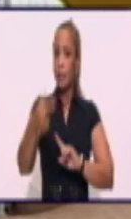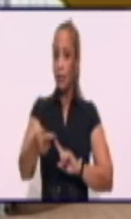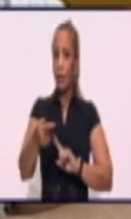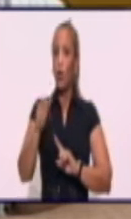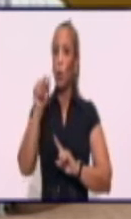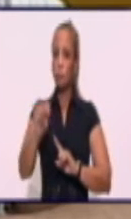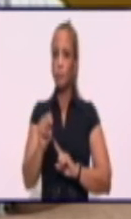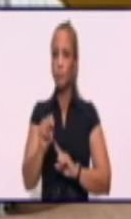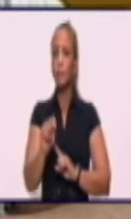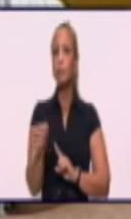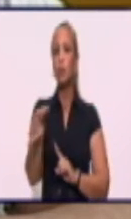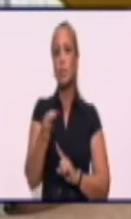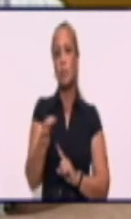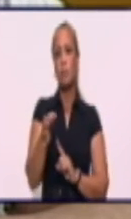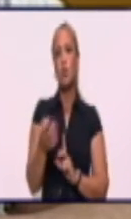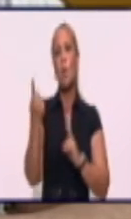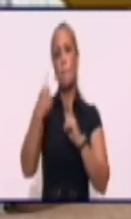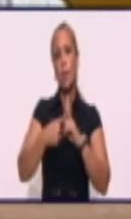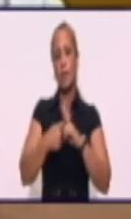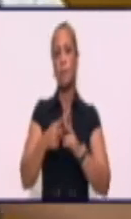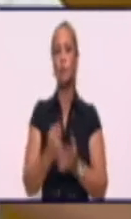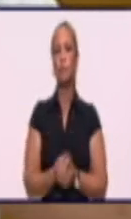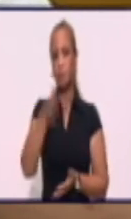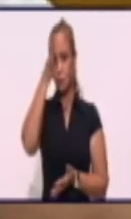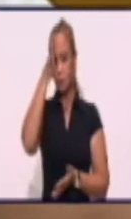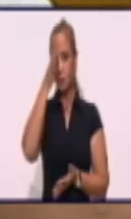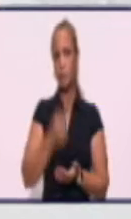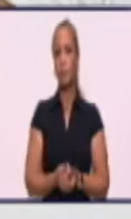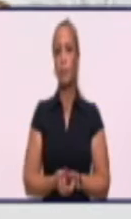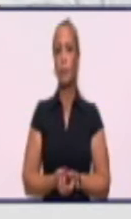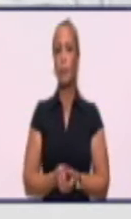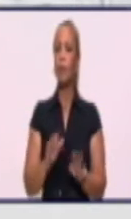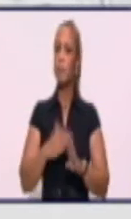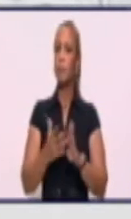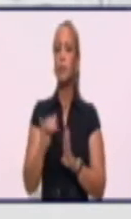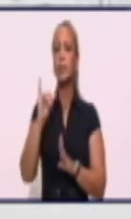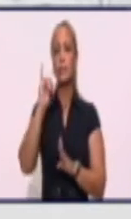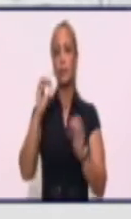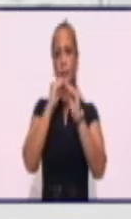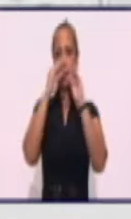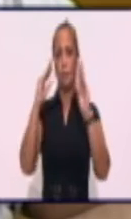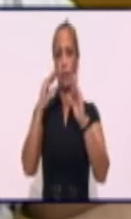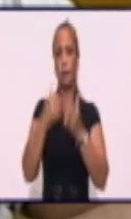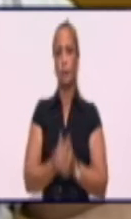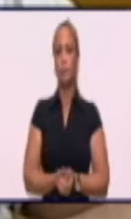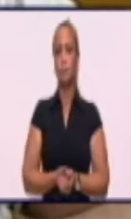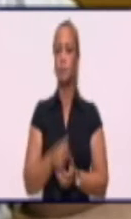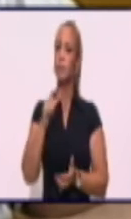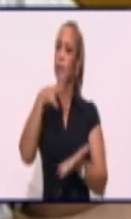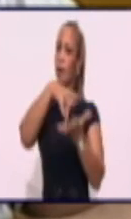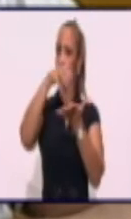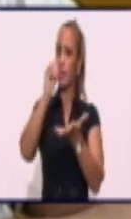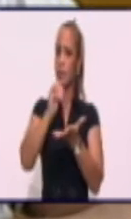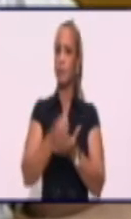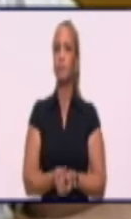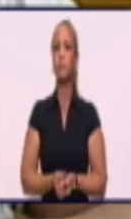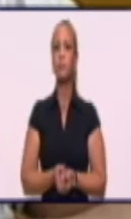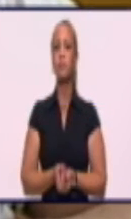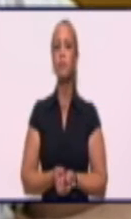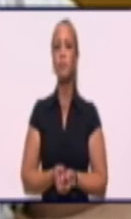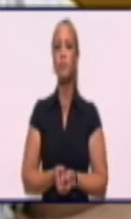de Bayamo, municipio cabecera nuestro. También desde las 6 de la mañana nos estaremos concentrando en la Plaza del Himno de la